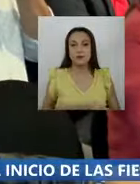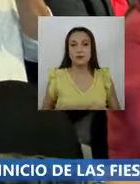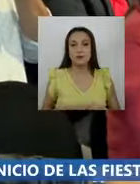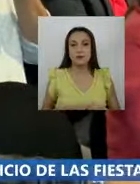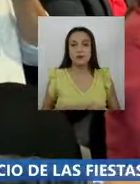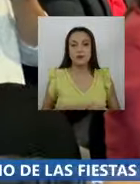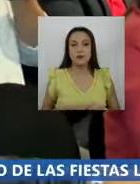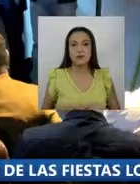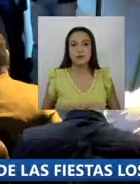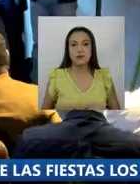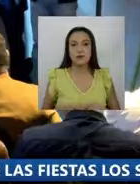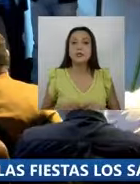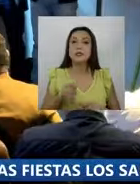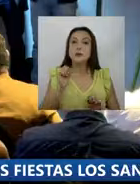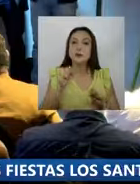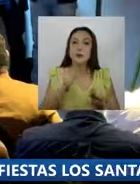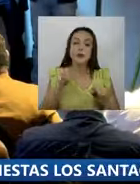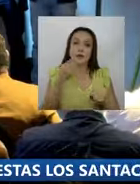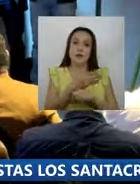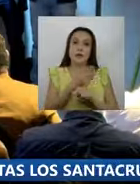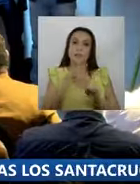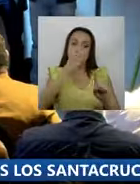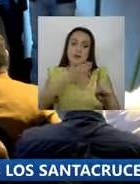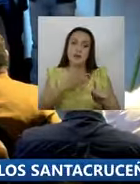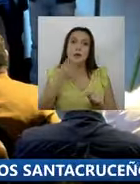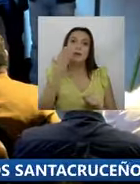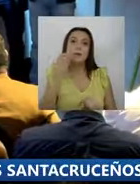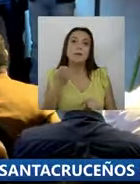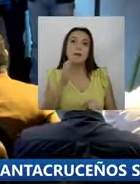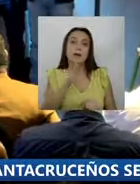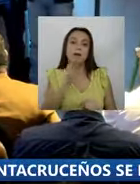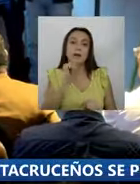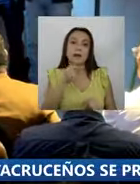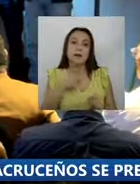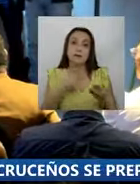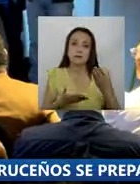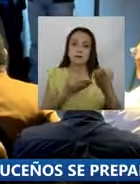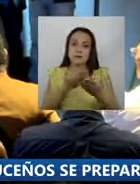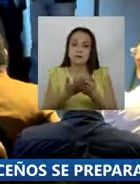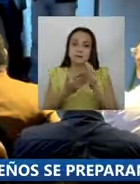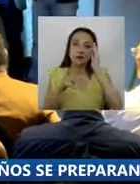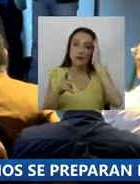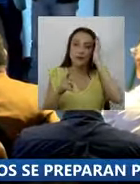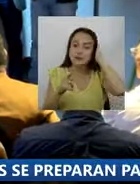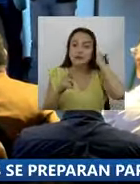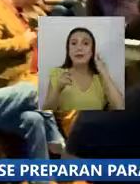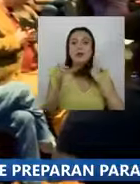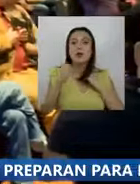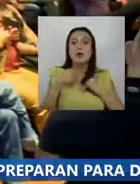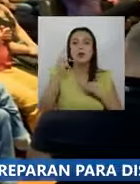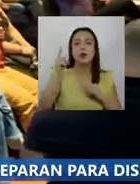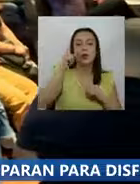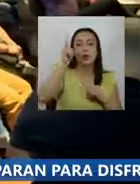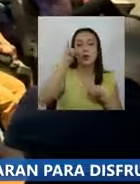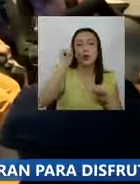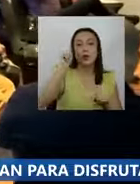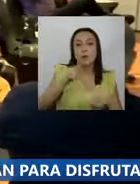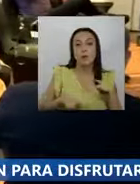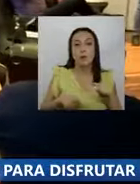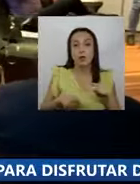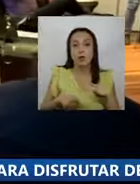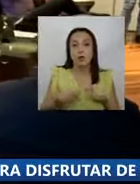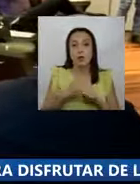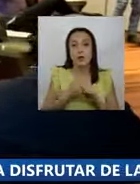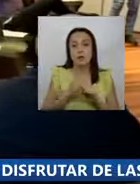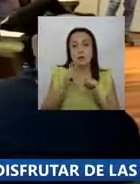en donde se puede acudir de forma directa a presentar las denuncias. Esto no tendría sentido de que no puedan acceder las personas. ¿Por